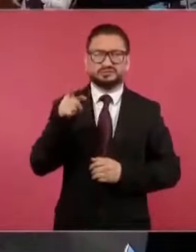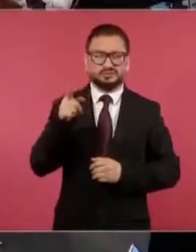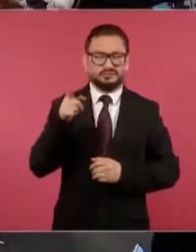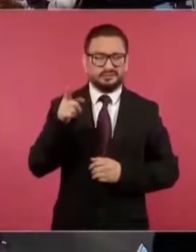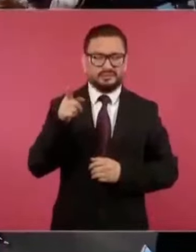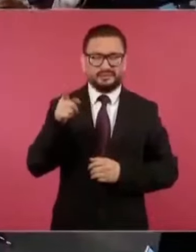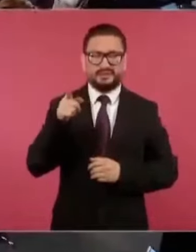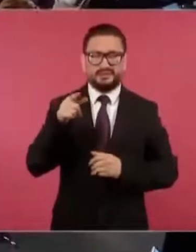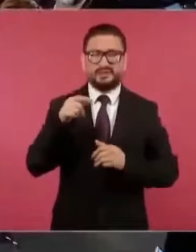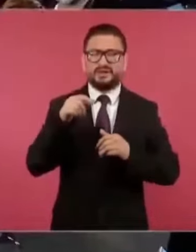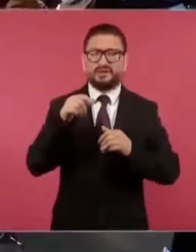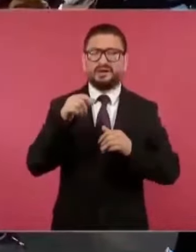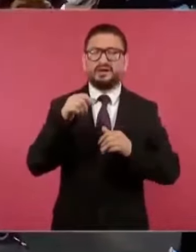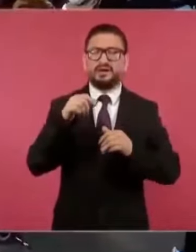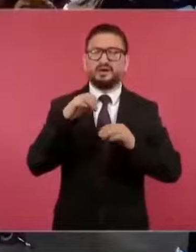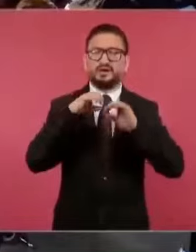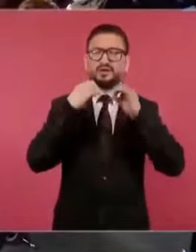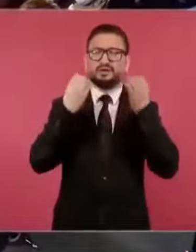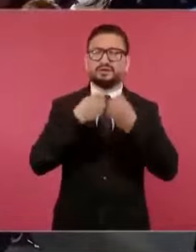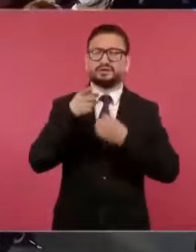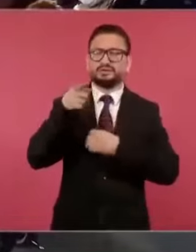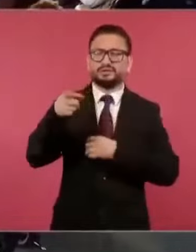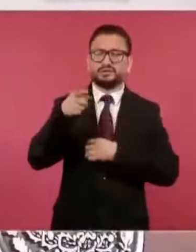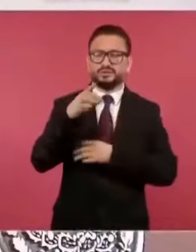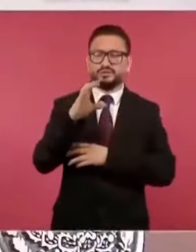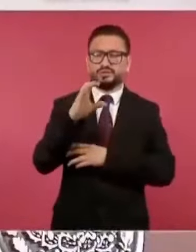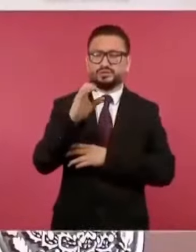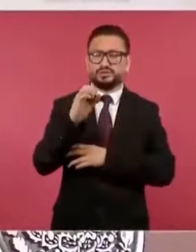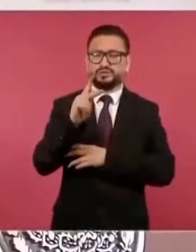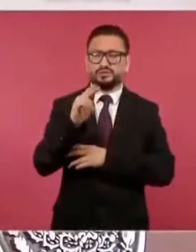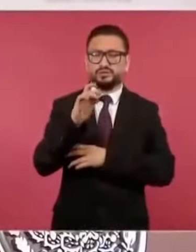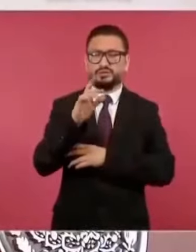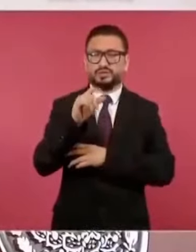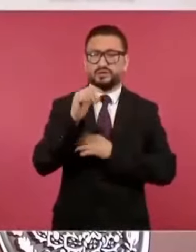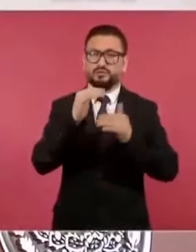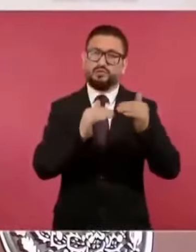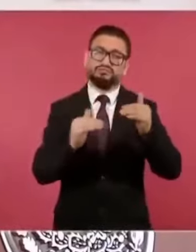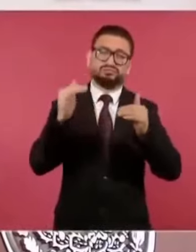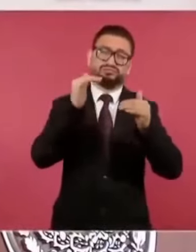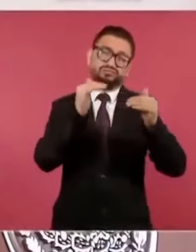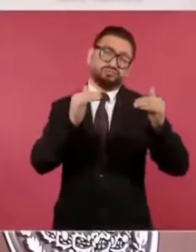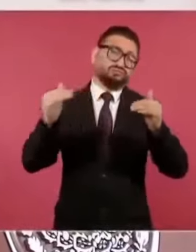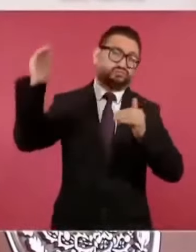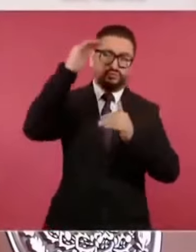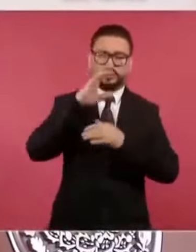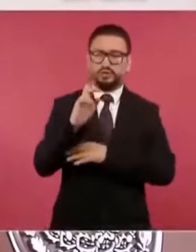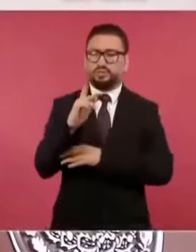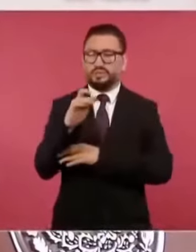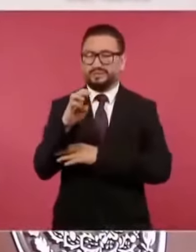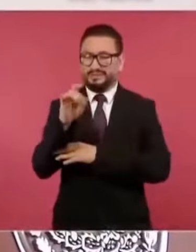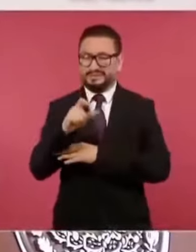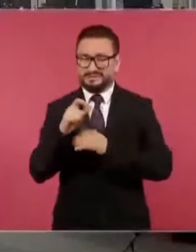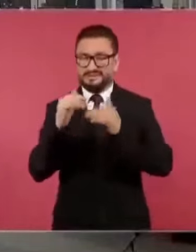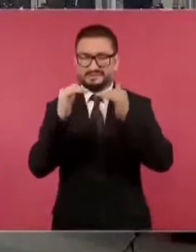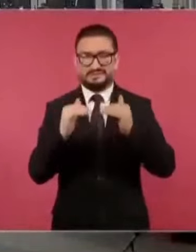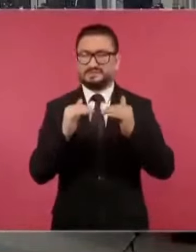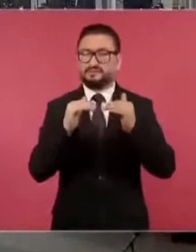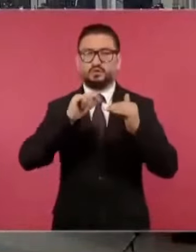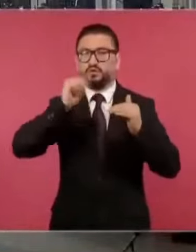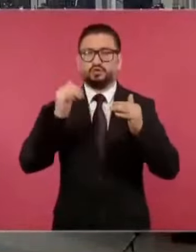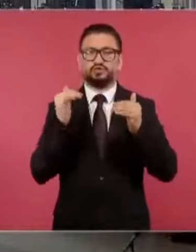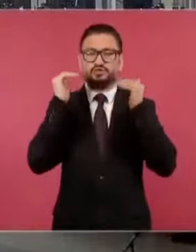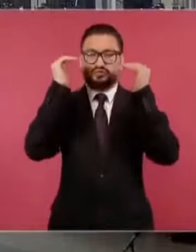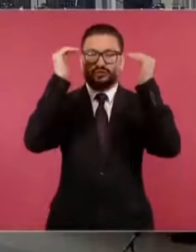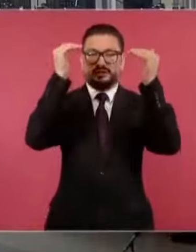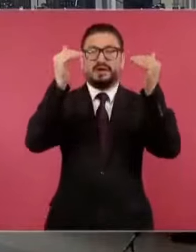la organización esta que es cúpula de cúpulas? Porque los de Coparmex son Consejo Mexicano de Negocios.